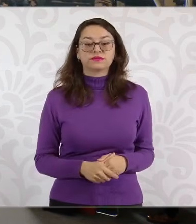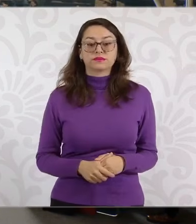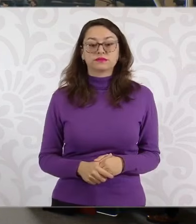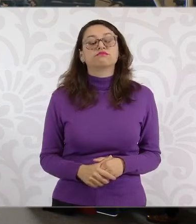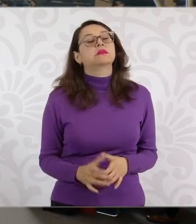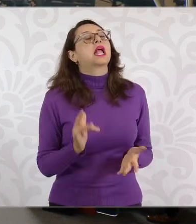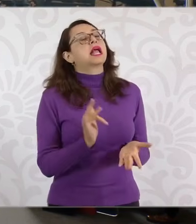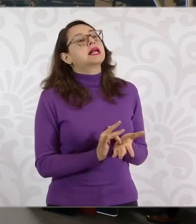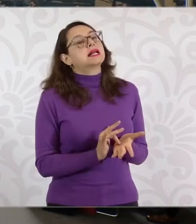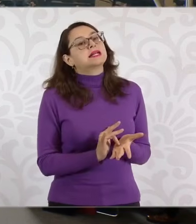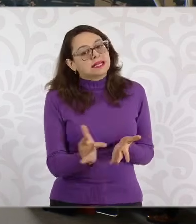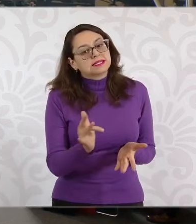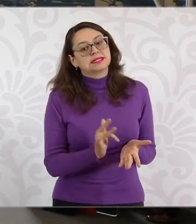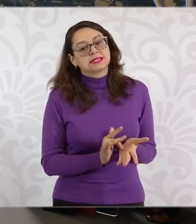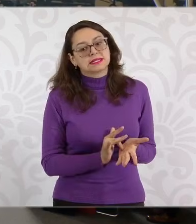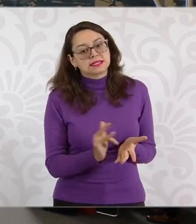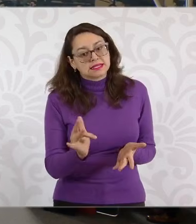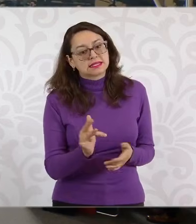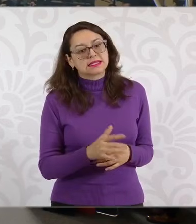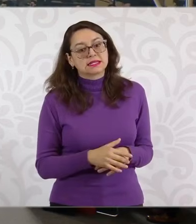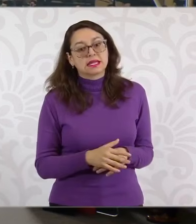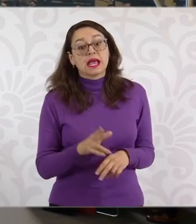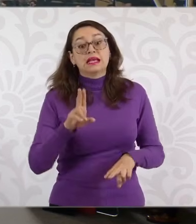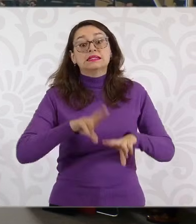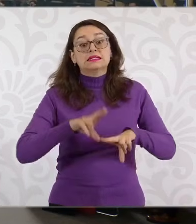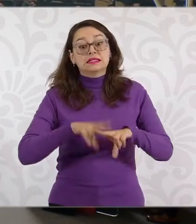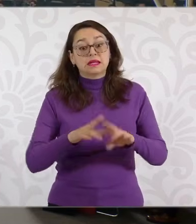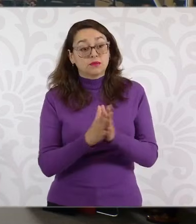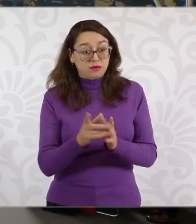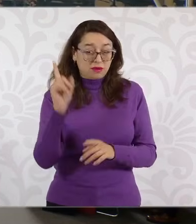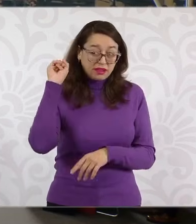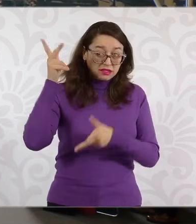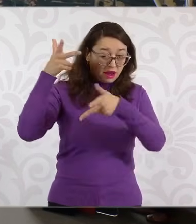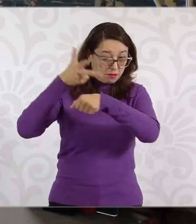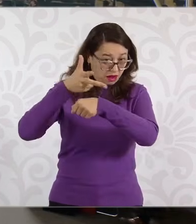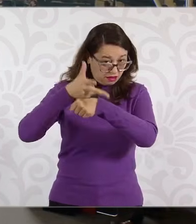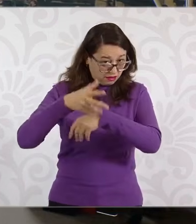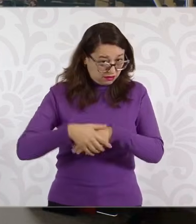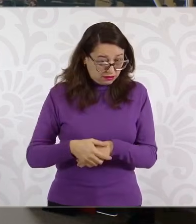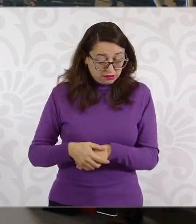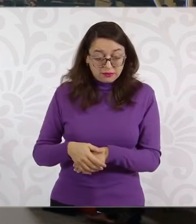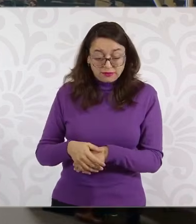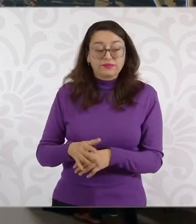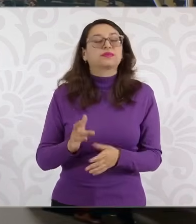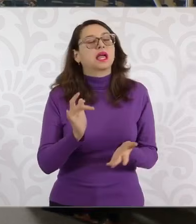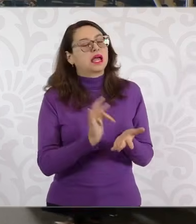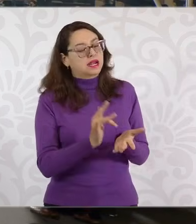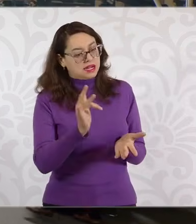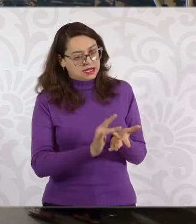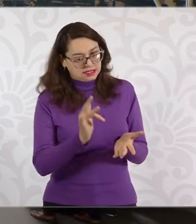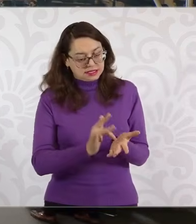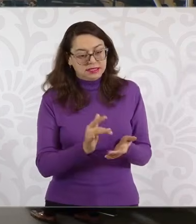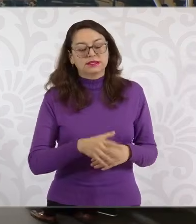la oportunidad de darle la palabra a Diario Plaza Juárez. No, hay que sentarse porque por las cámaras. Y a la red de comunicadores de la